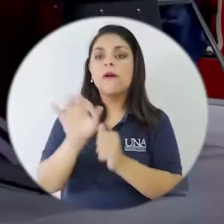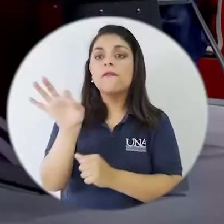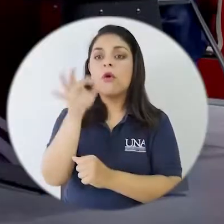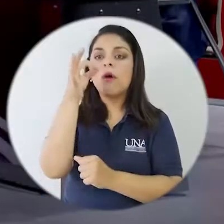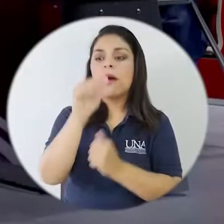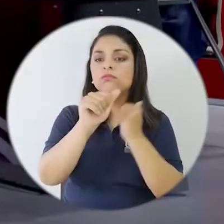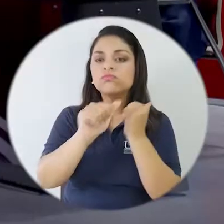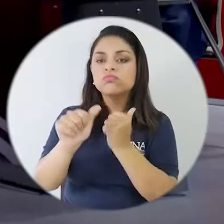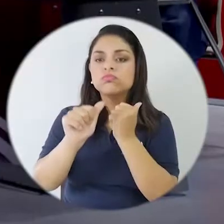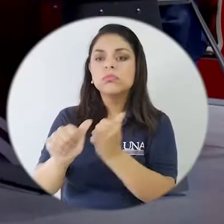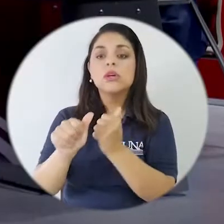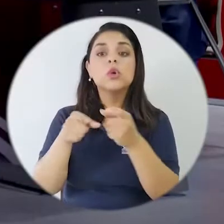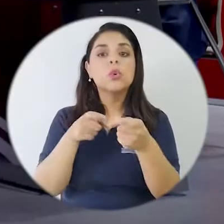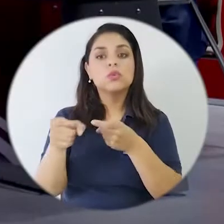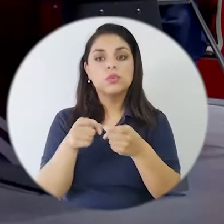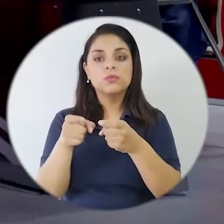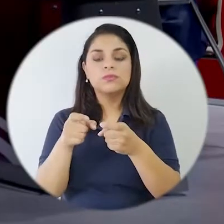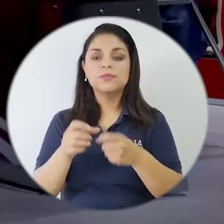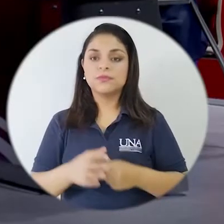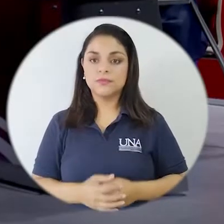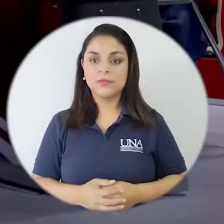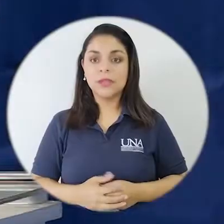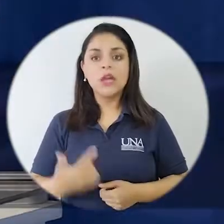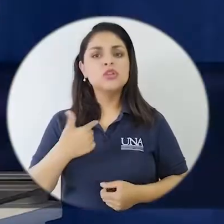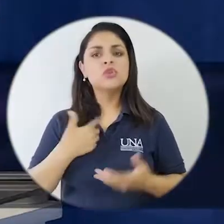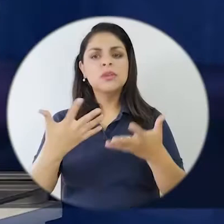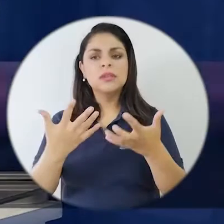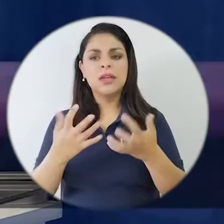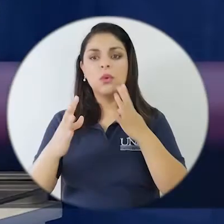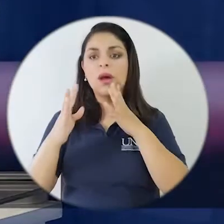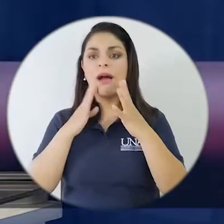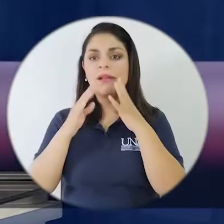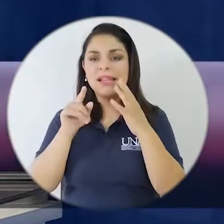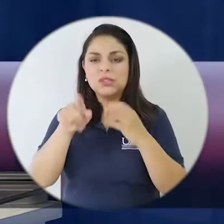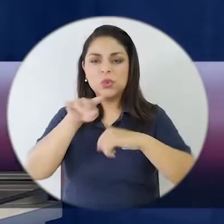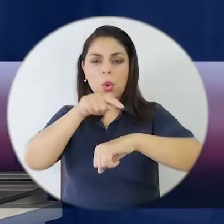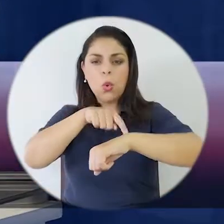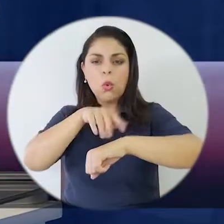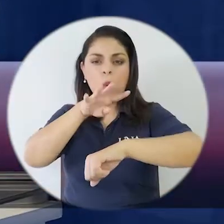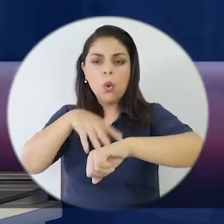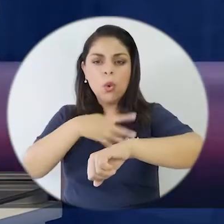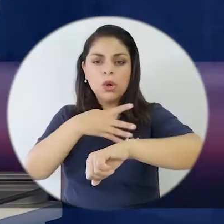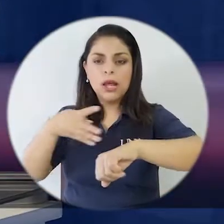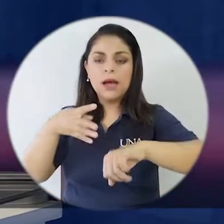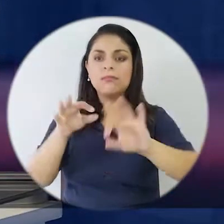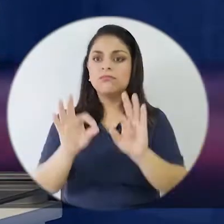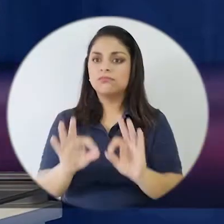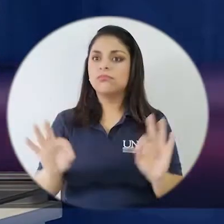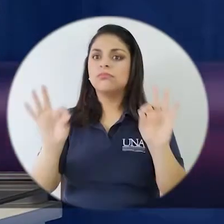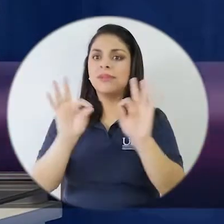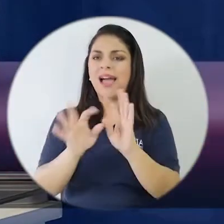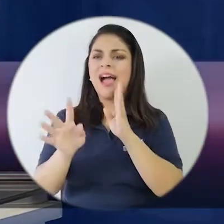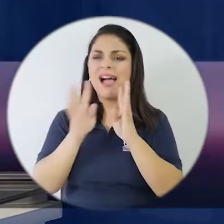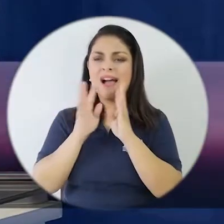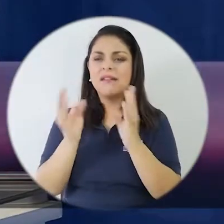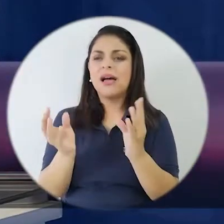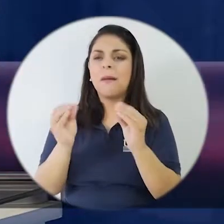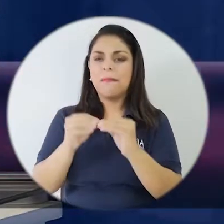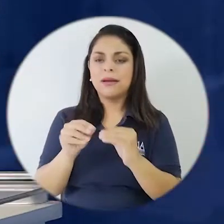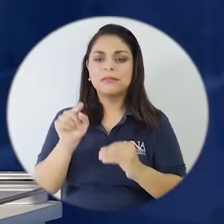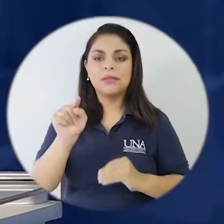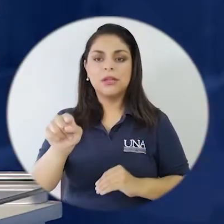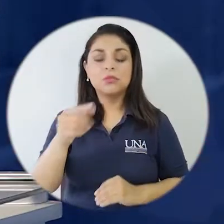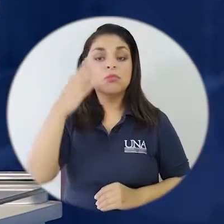Ese tema de la jornada es muy importante y me gustaría tal vez que ahondara un poco en ello, porque en otras latitudes, como usted dice,